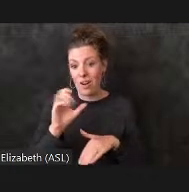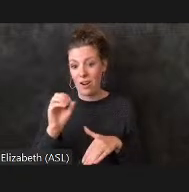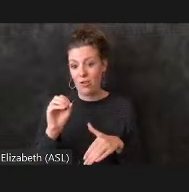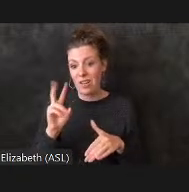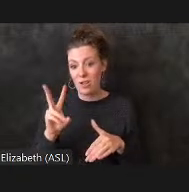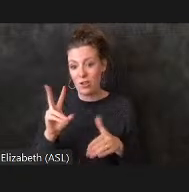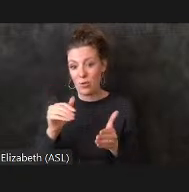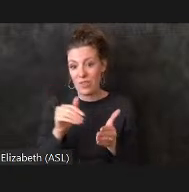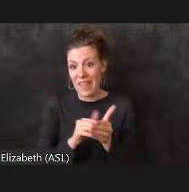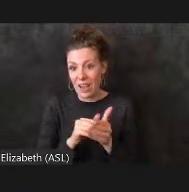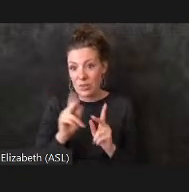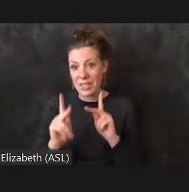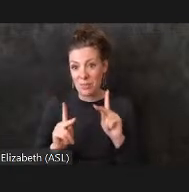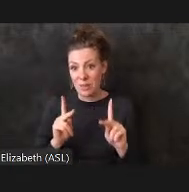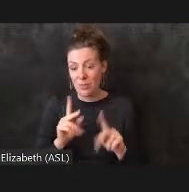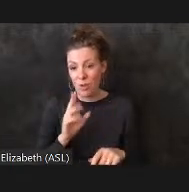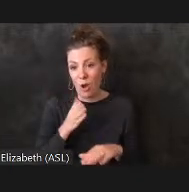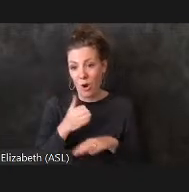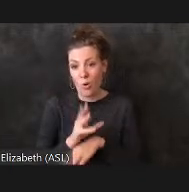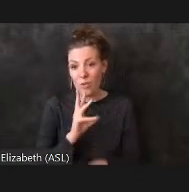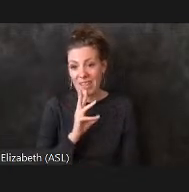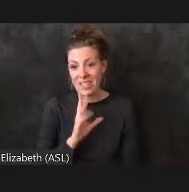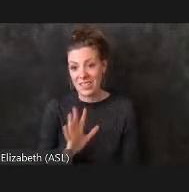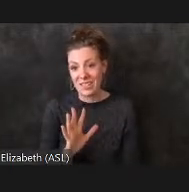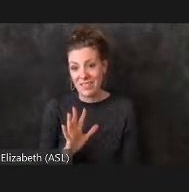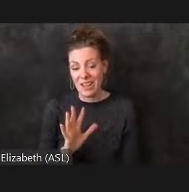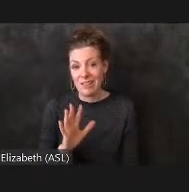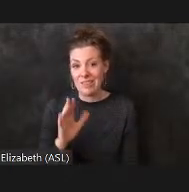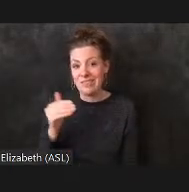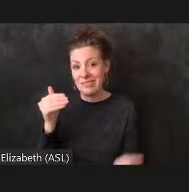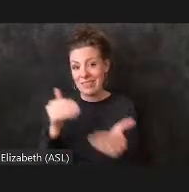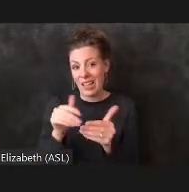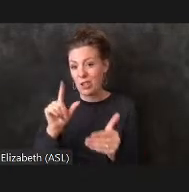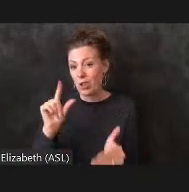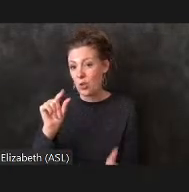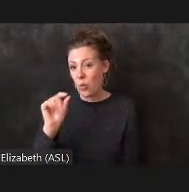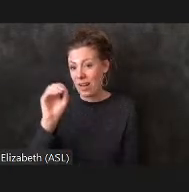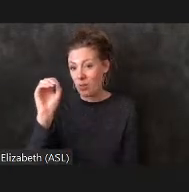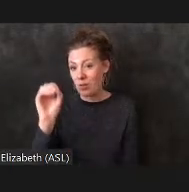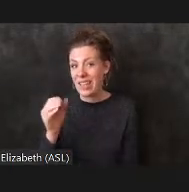se les ha vacunado completamente con las dos dosis es